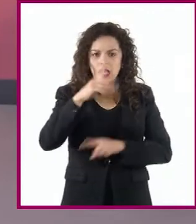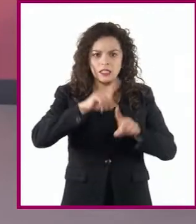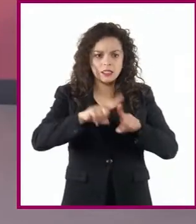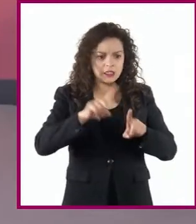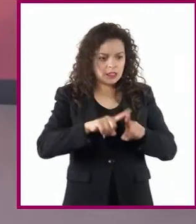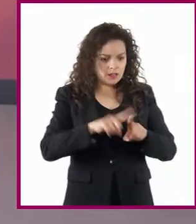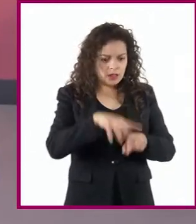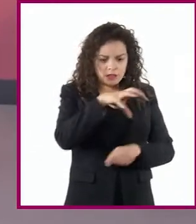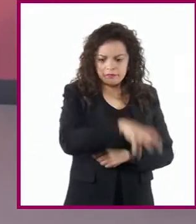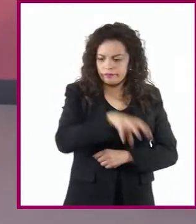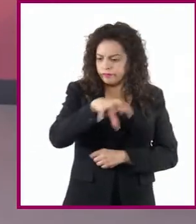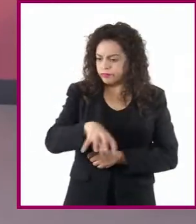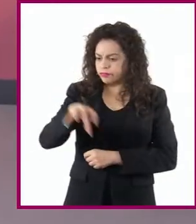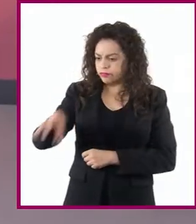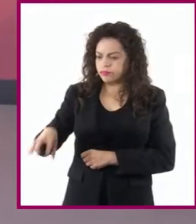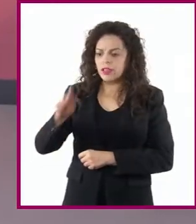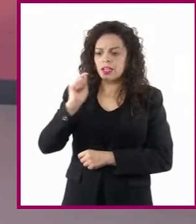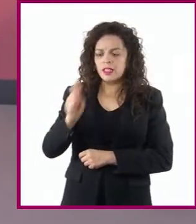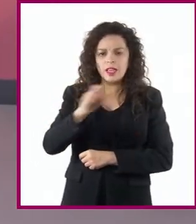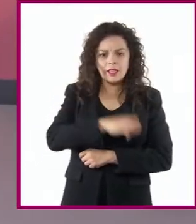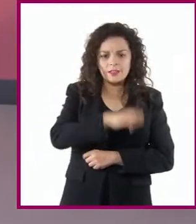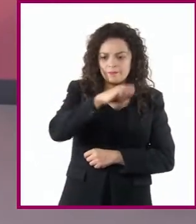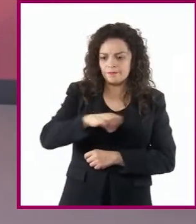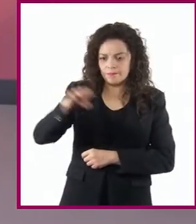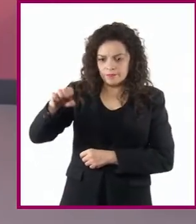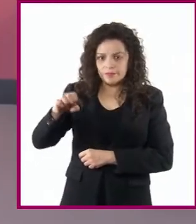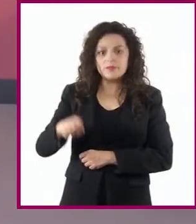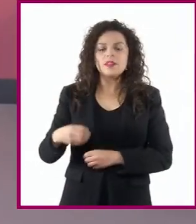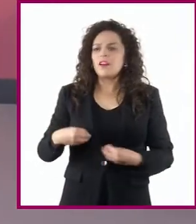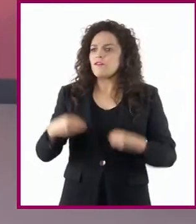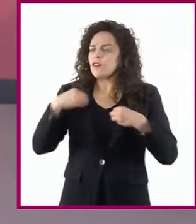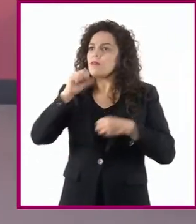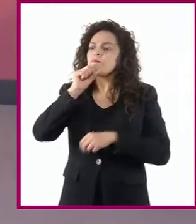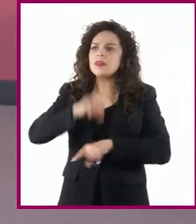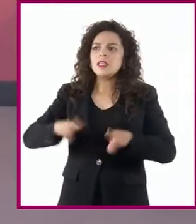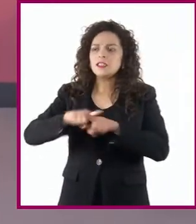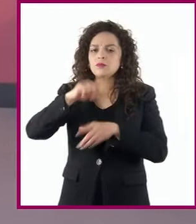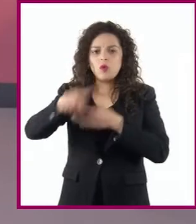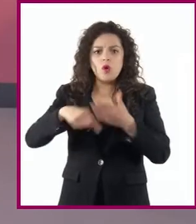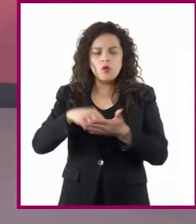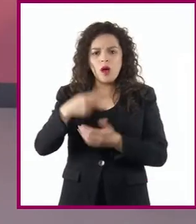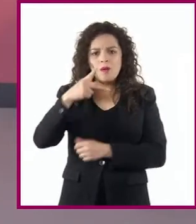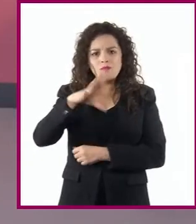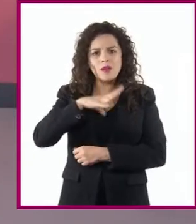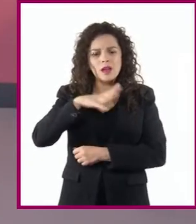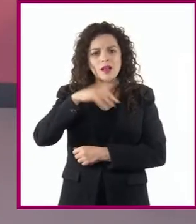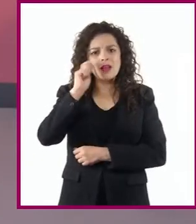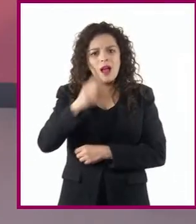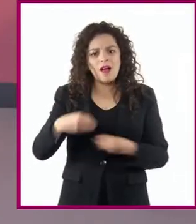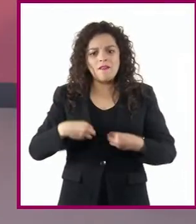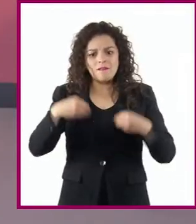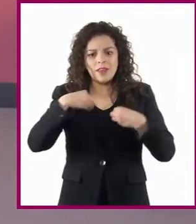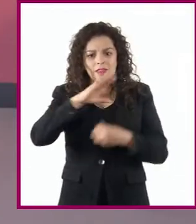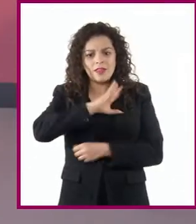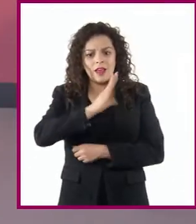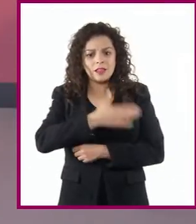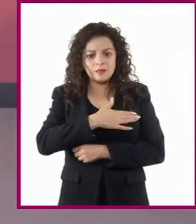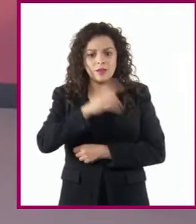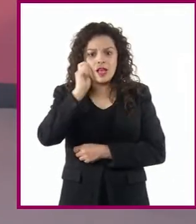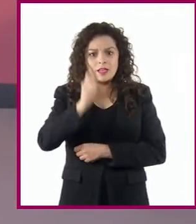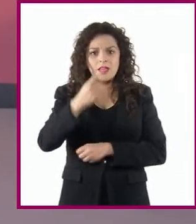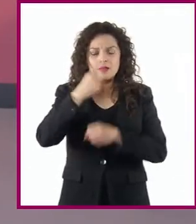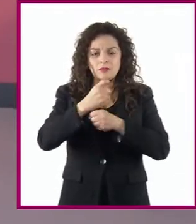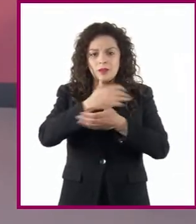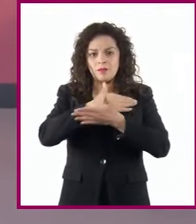mismo inmueble para representar la frustración social y existencial en la vida española de la primera mitad del siglo